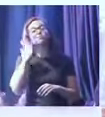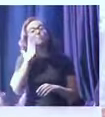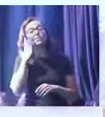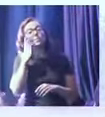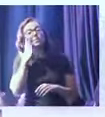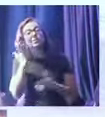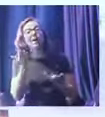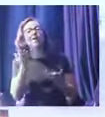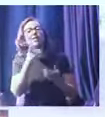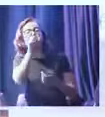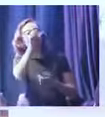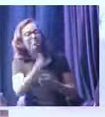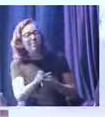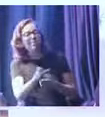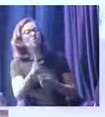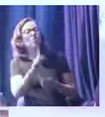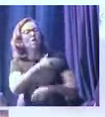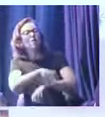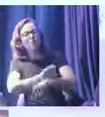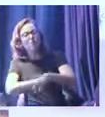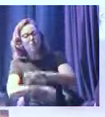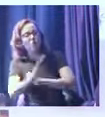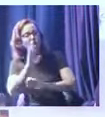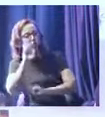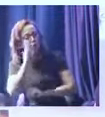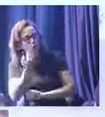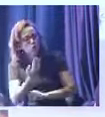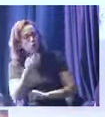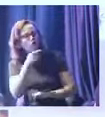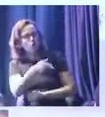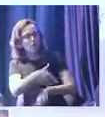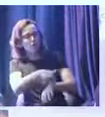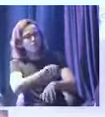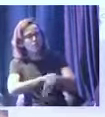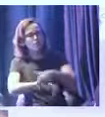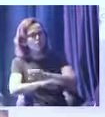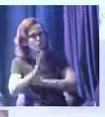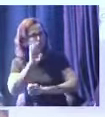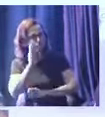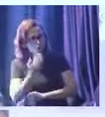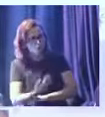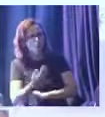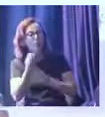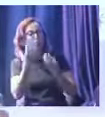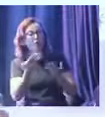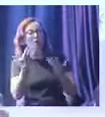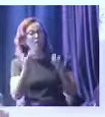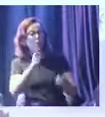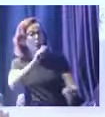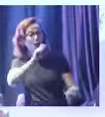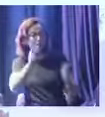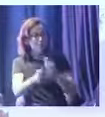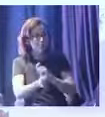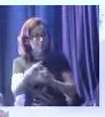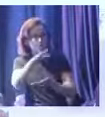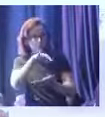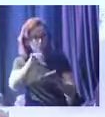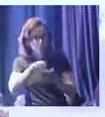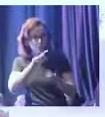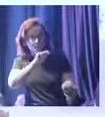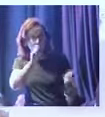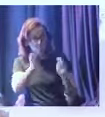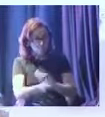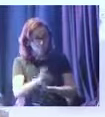Tenemos que personalizar el esfuerzo y reconocer el esfuerzo, porque si queremos cambiar la ciudad y el